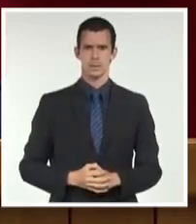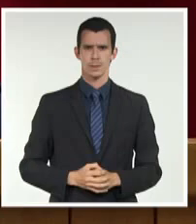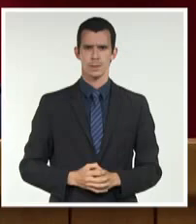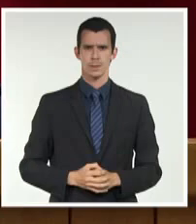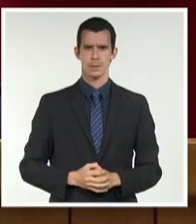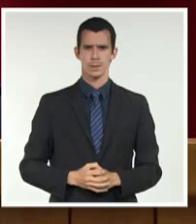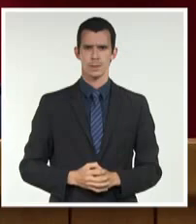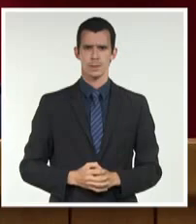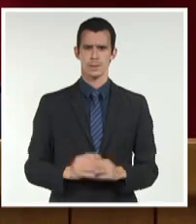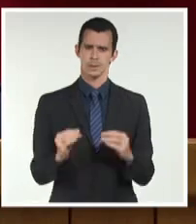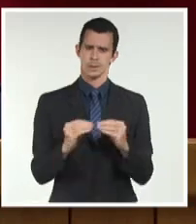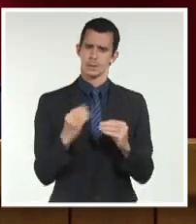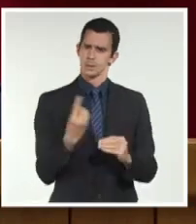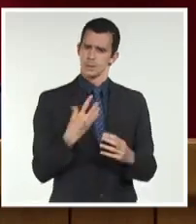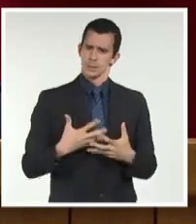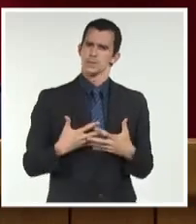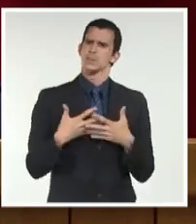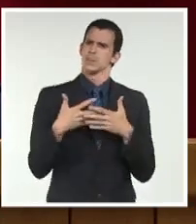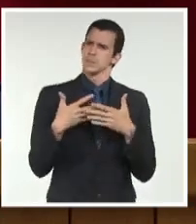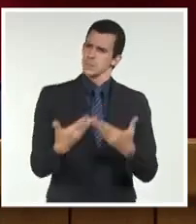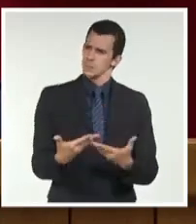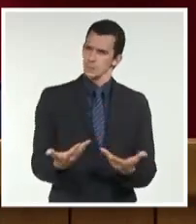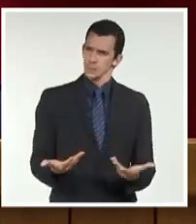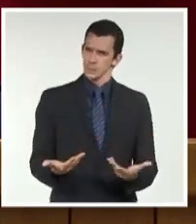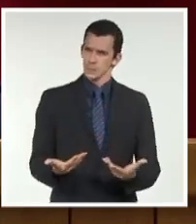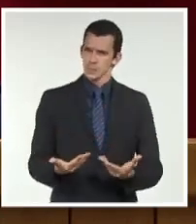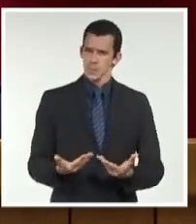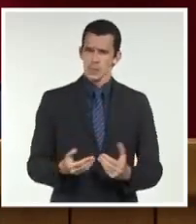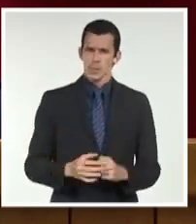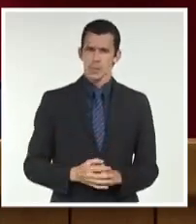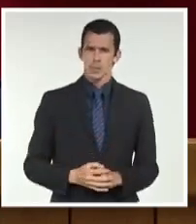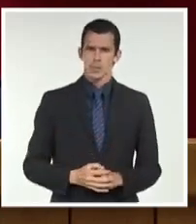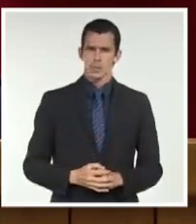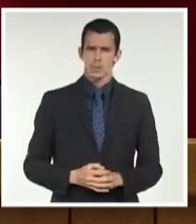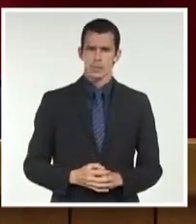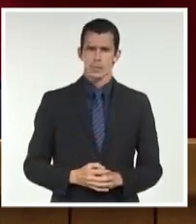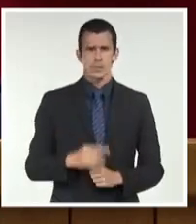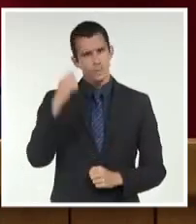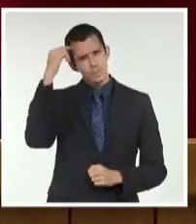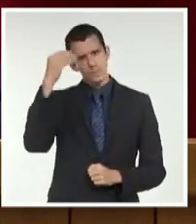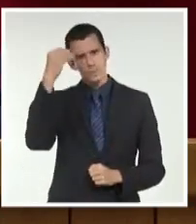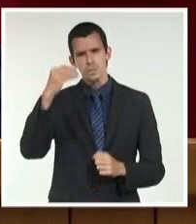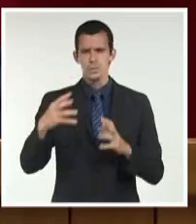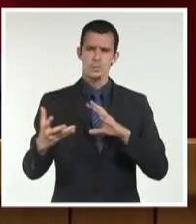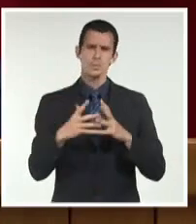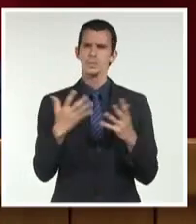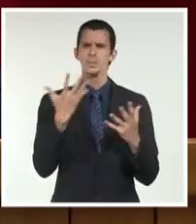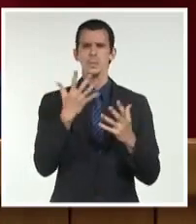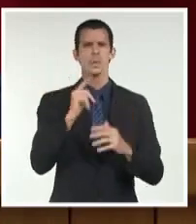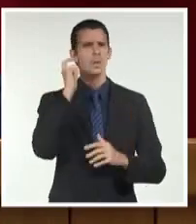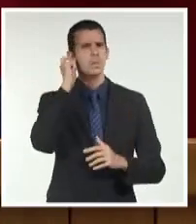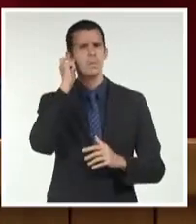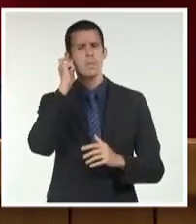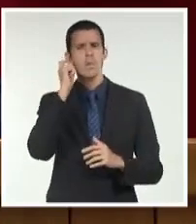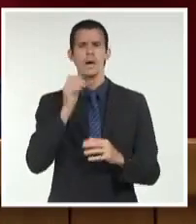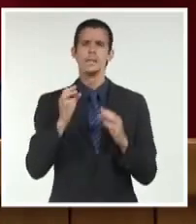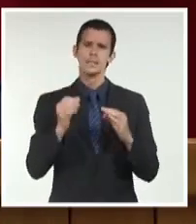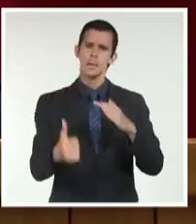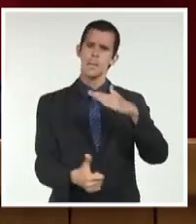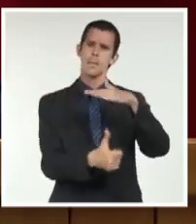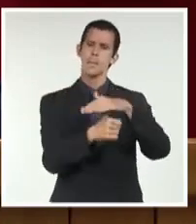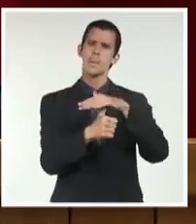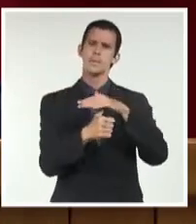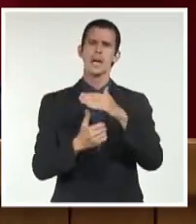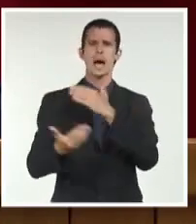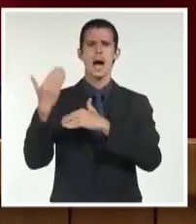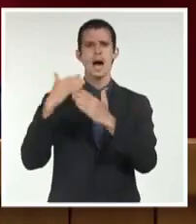código, con la fuerza de la justeza y la virtud, al pensamiento de nuestra querida y eterna presidenta de la Federación